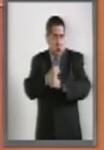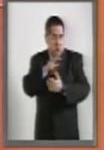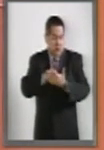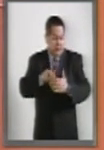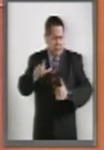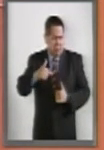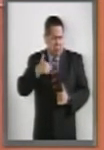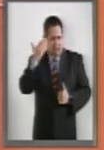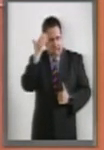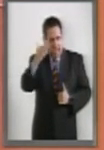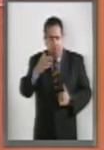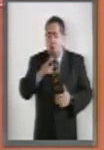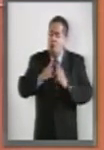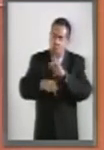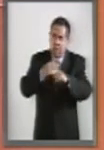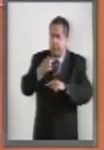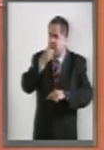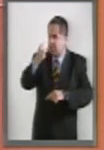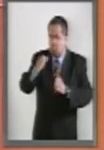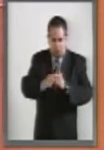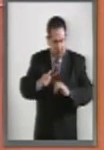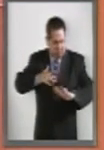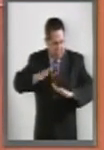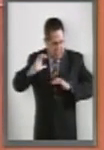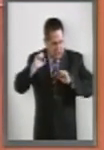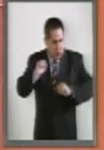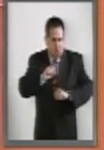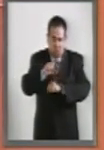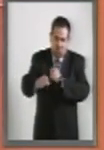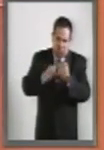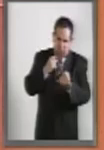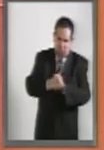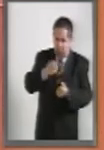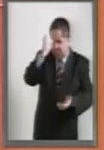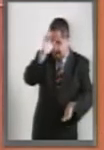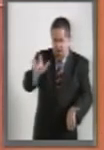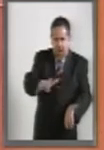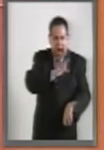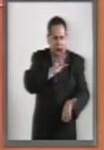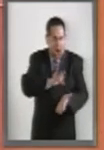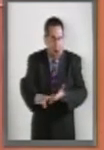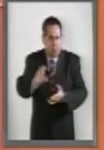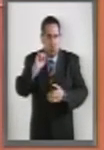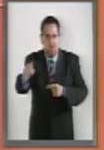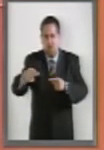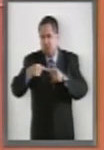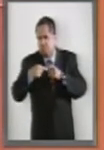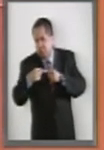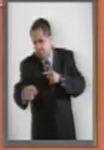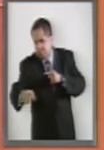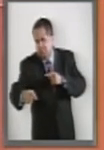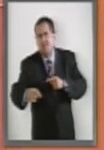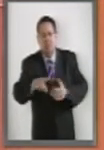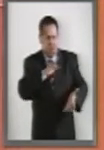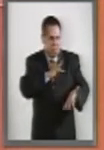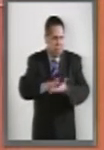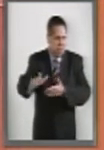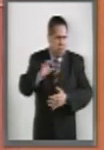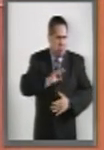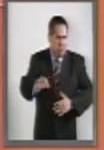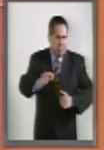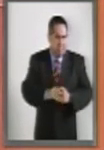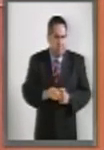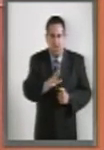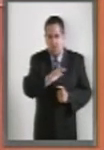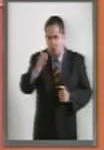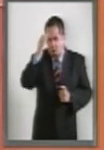2017 y le reiteramos con toda firmeza nuestra resolución a respaldarlo durante el proceso legislativo.